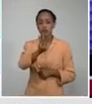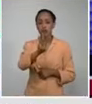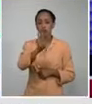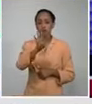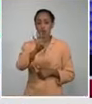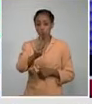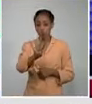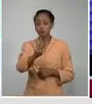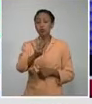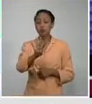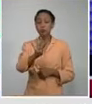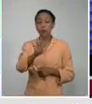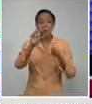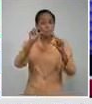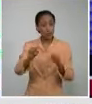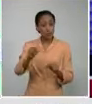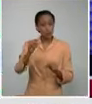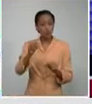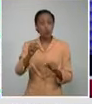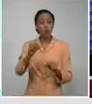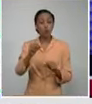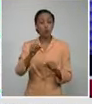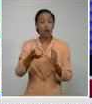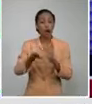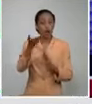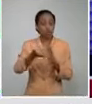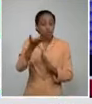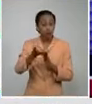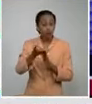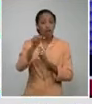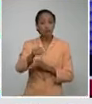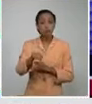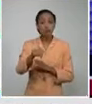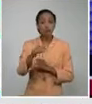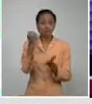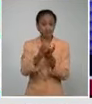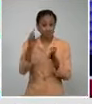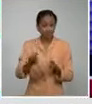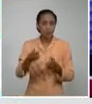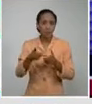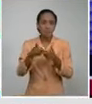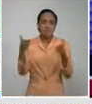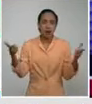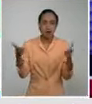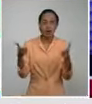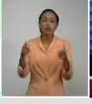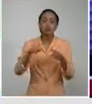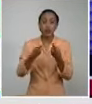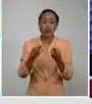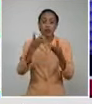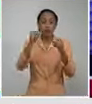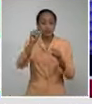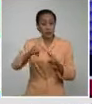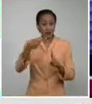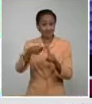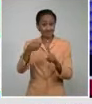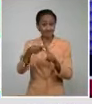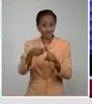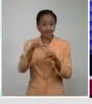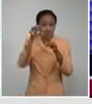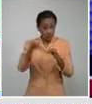134 menos que los diagnosticados. Eso hace que el número de activos siga incrementándose